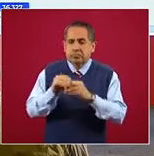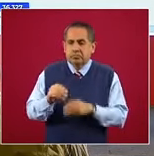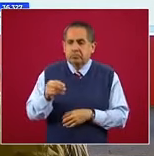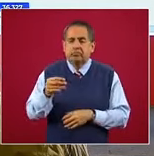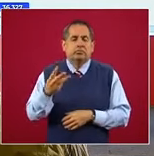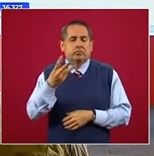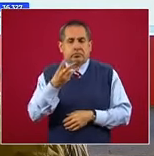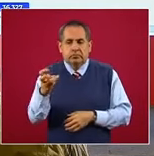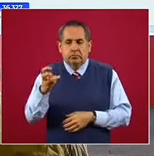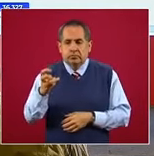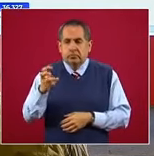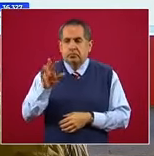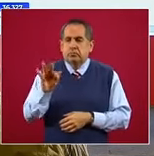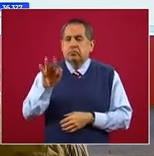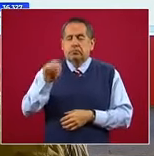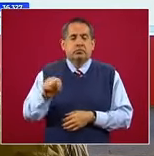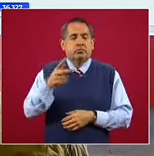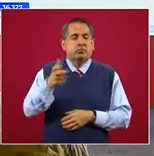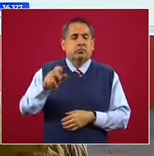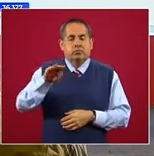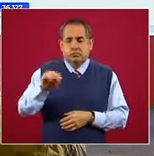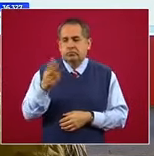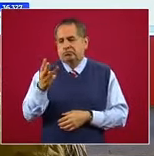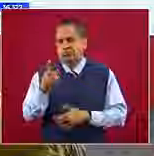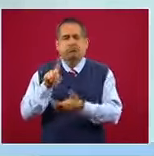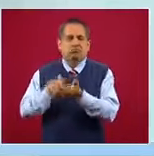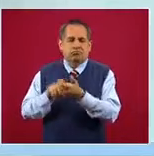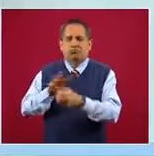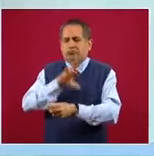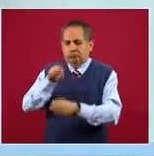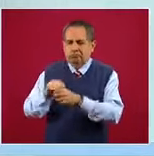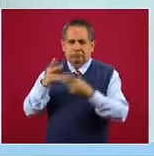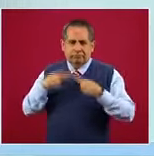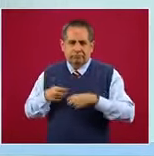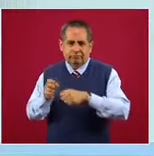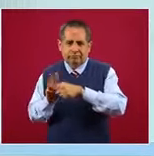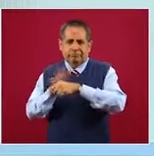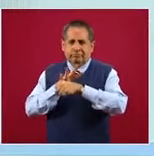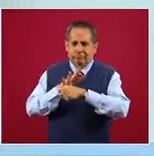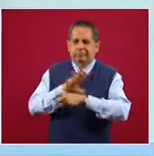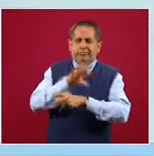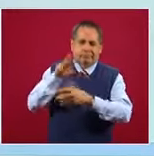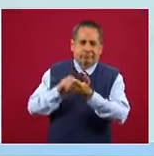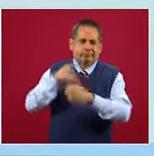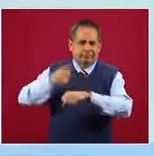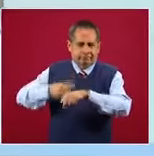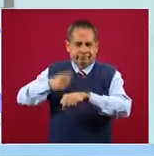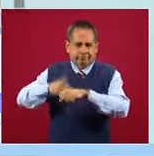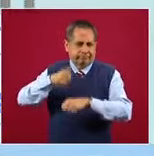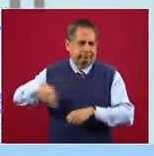número podemos estimar que muy probablemente en México ya tenemos